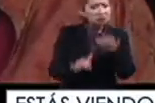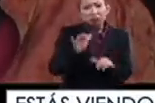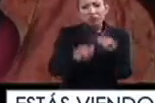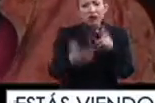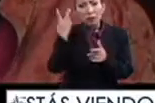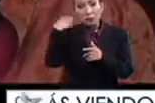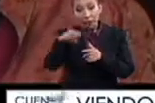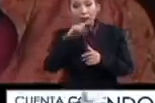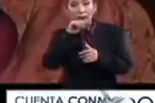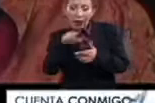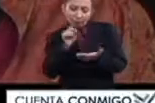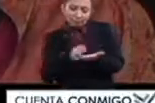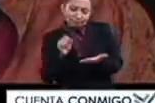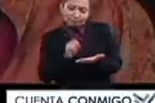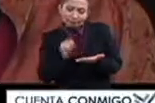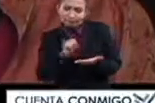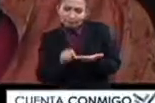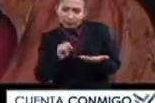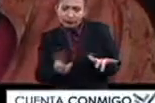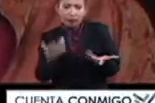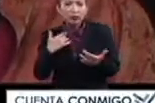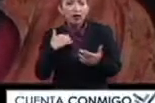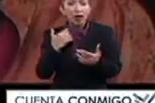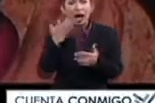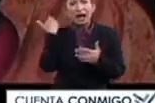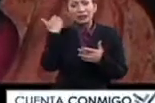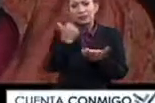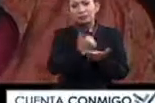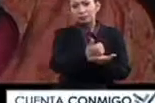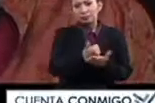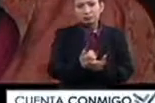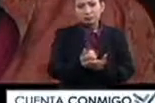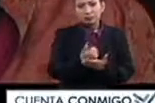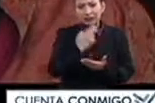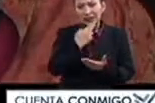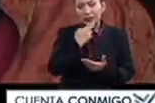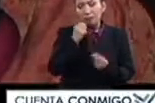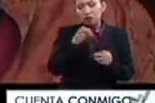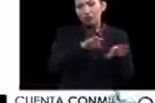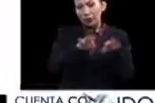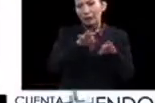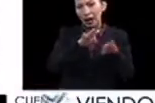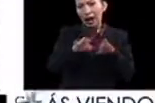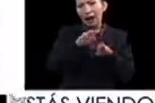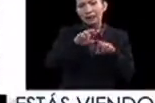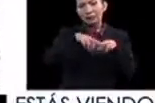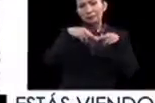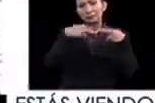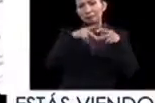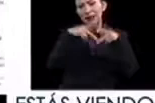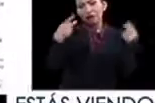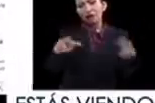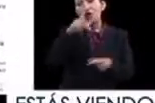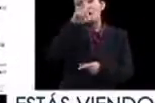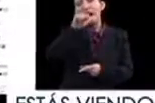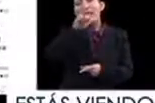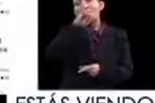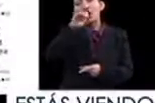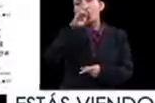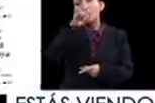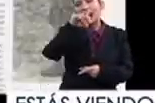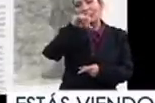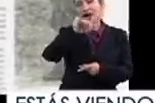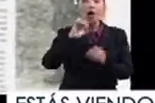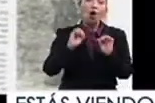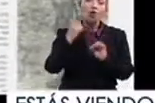en los viajes. Me servía muchísimo trabajar en la jornada o en el 1+1,